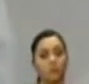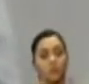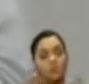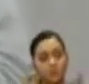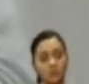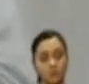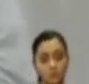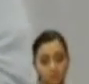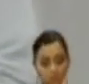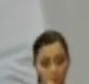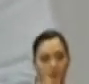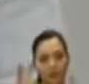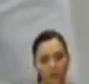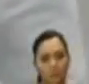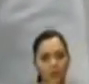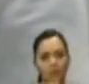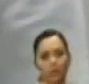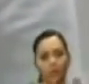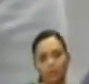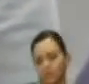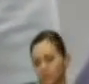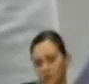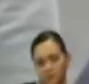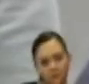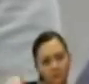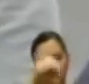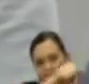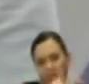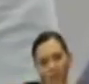oposición. ¿Ya?